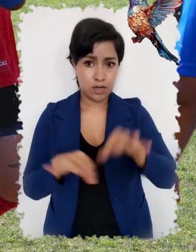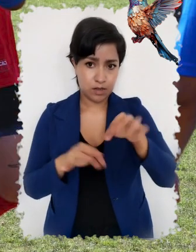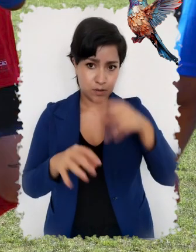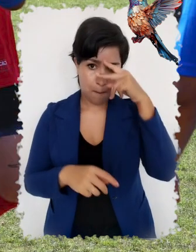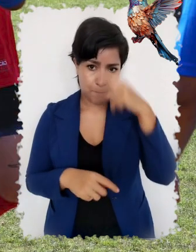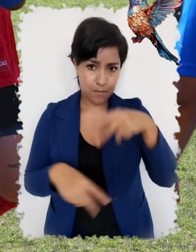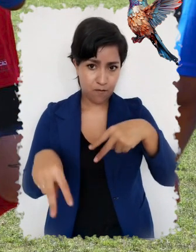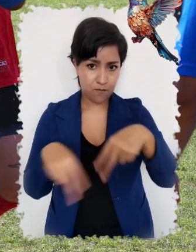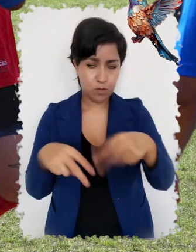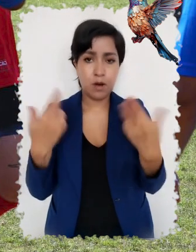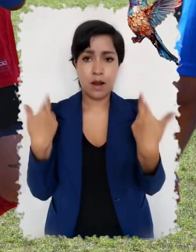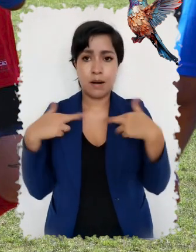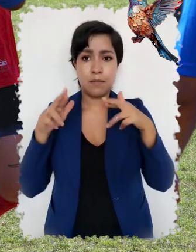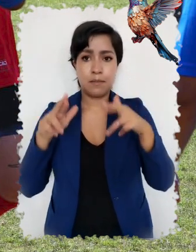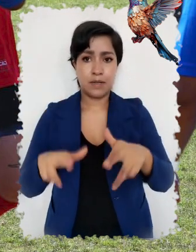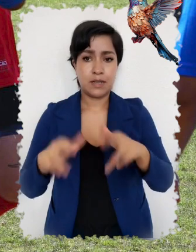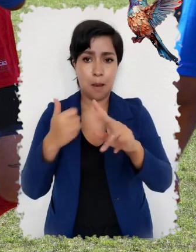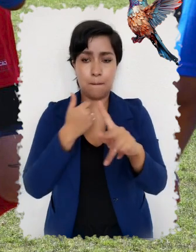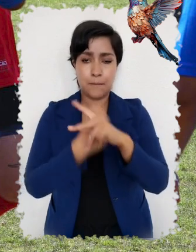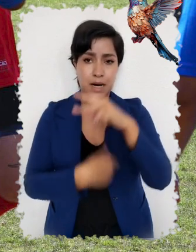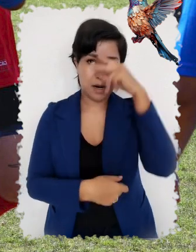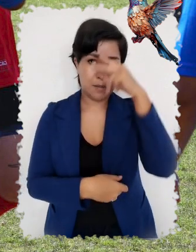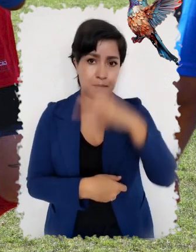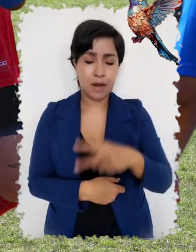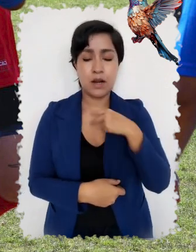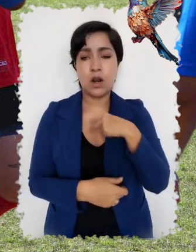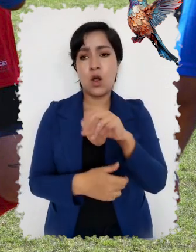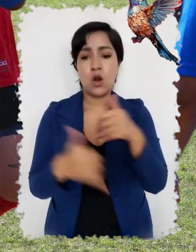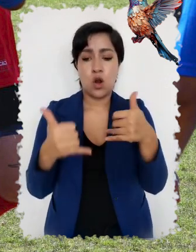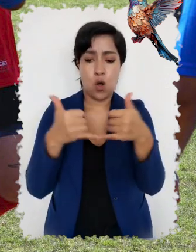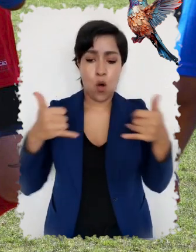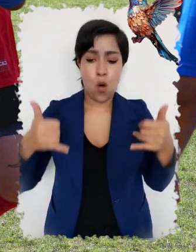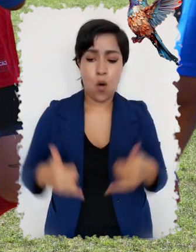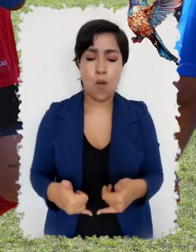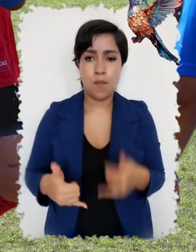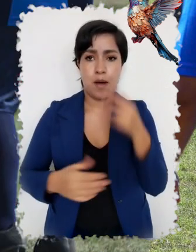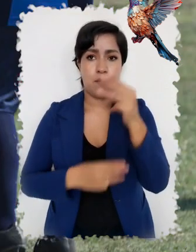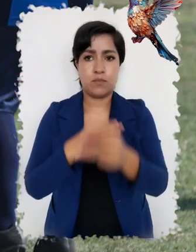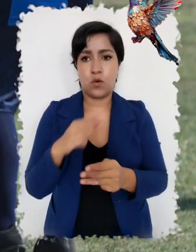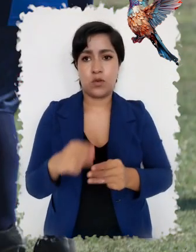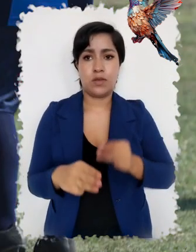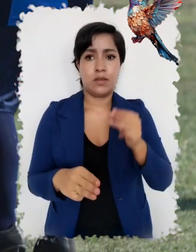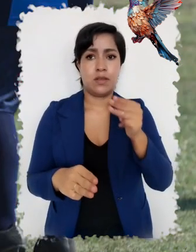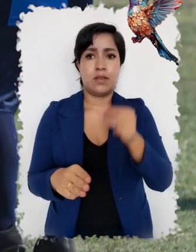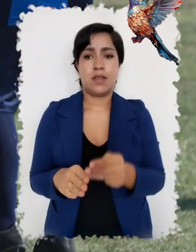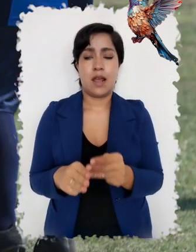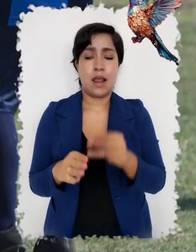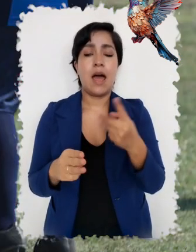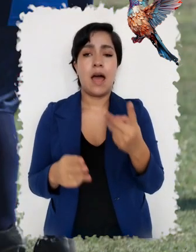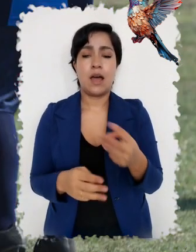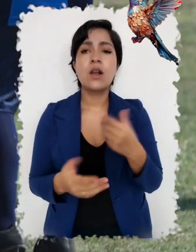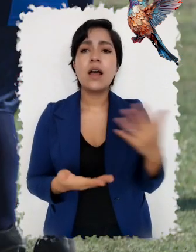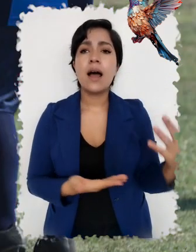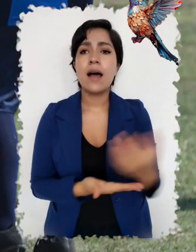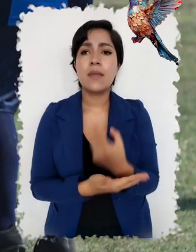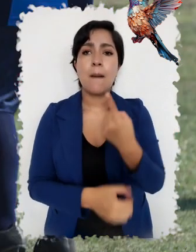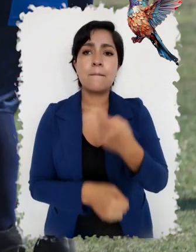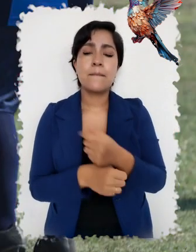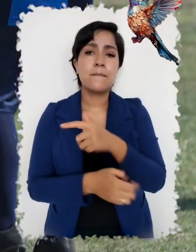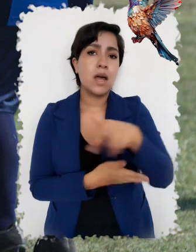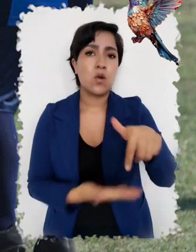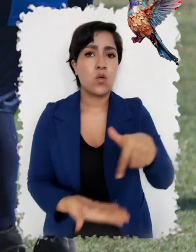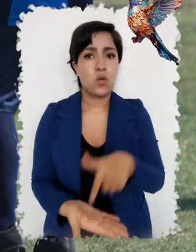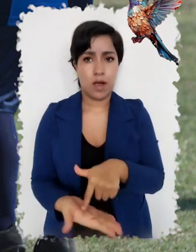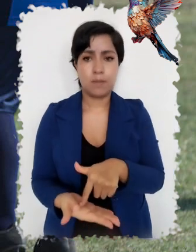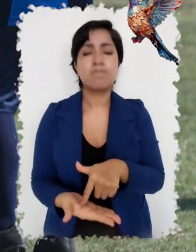representando a México en en la Copa Mundial genuine ahí y en la Copa Mundial ganamos el primer lugar en